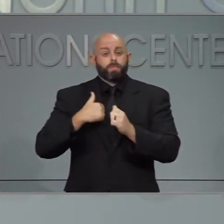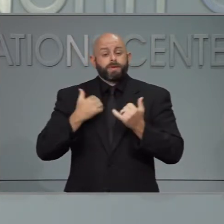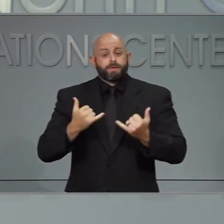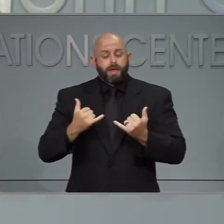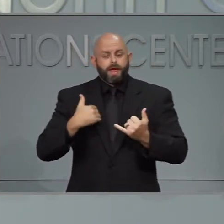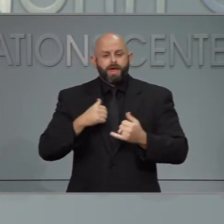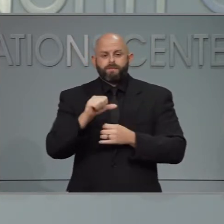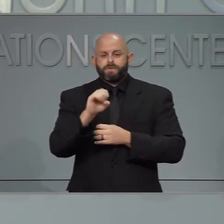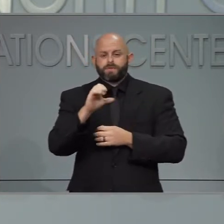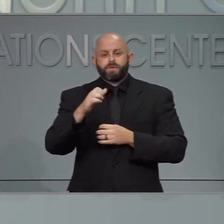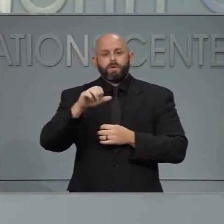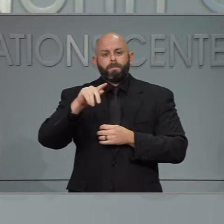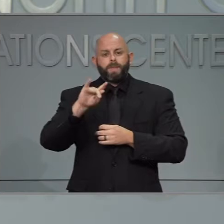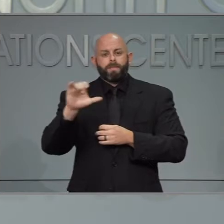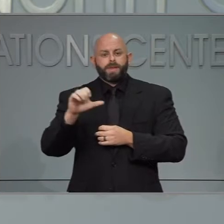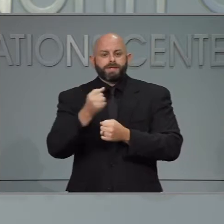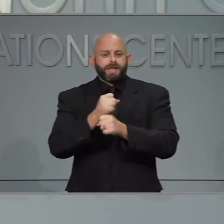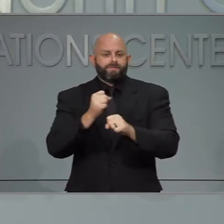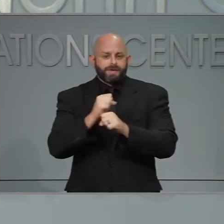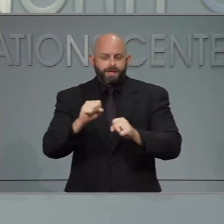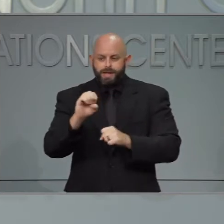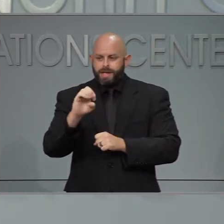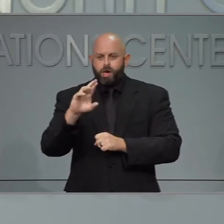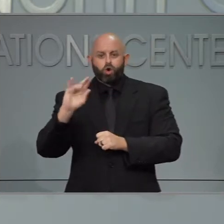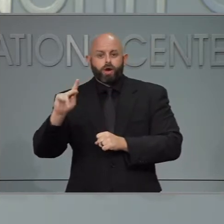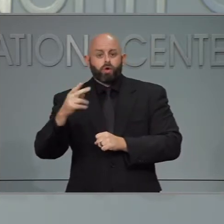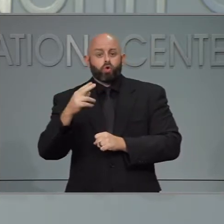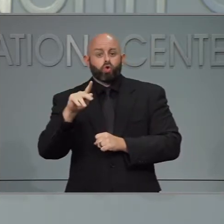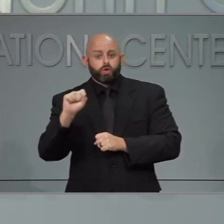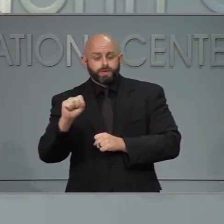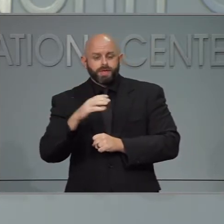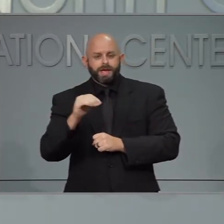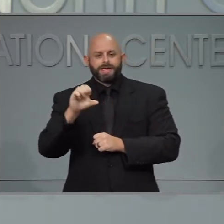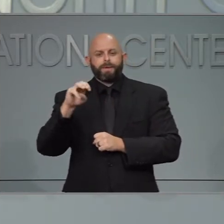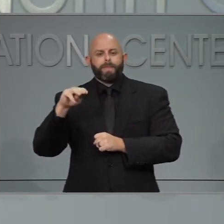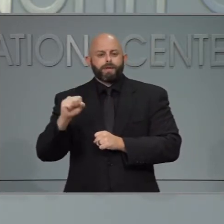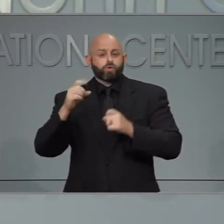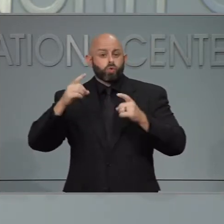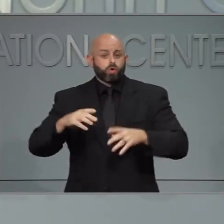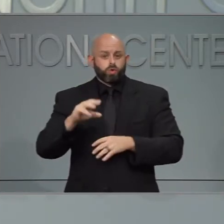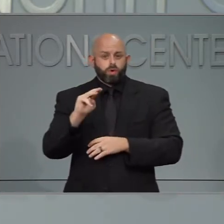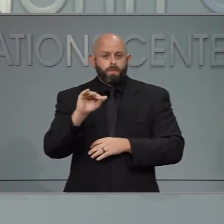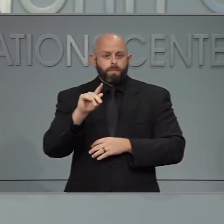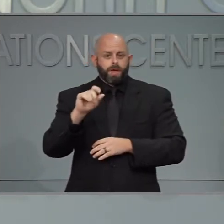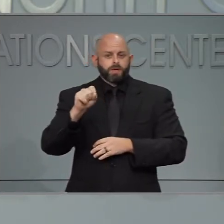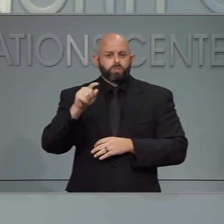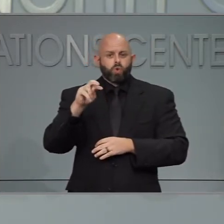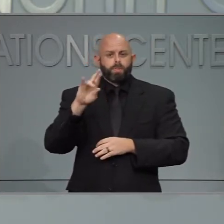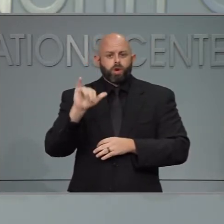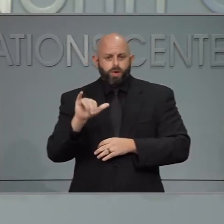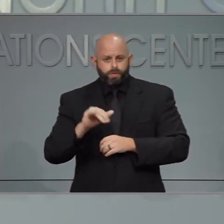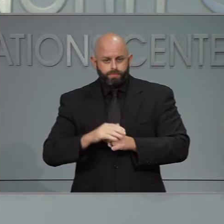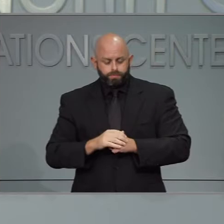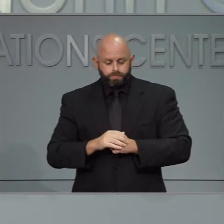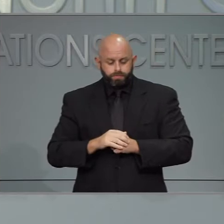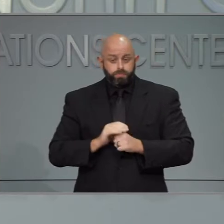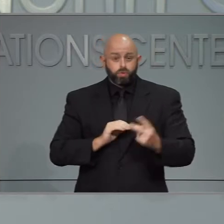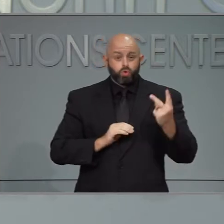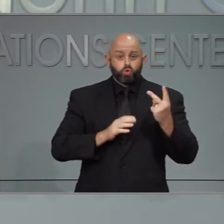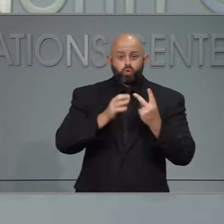tengo aquí conmigo el director de Seguridad Pública, Eric Cooks, y el director de Manejo de Emergencias, el director Mike